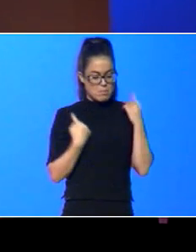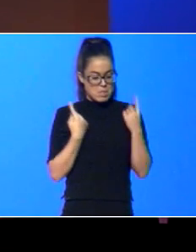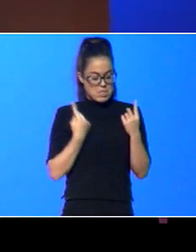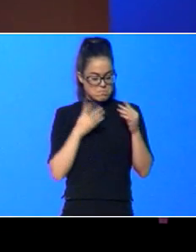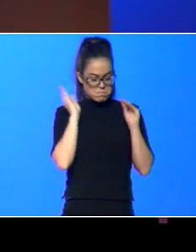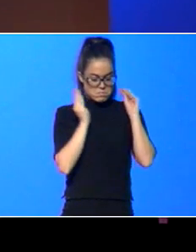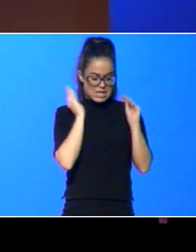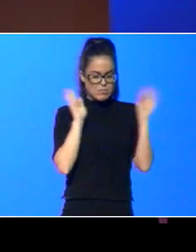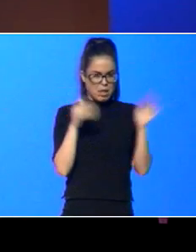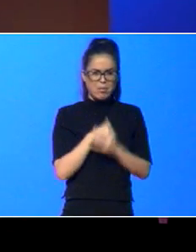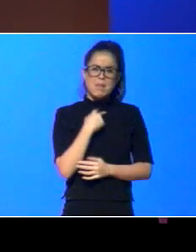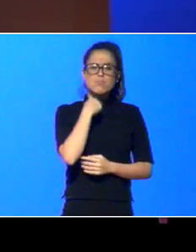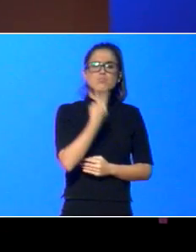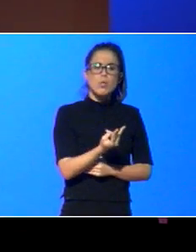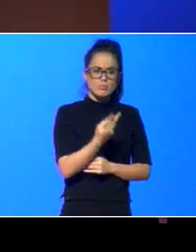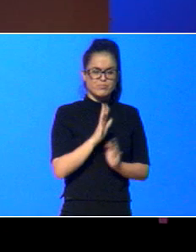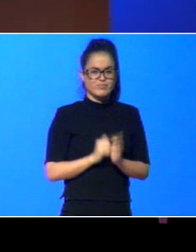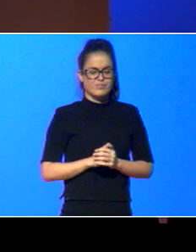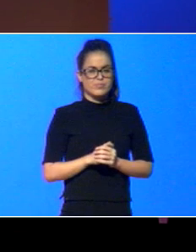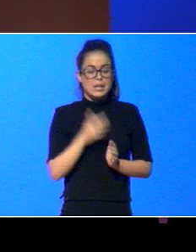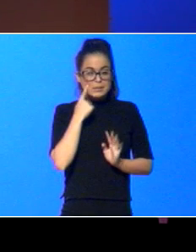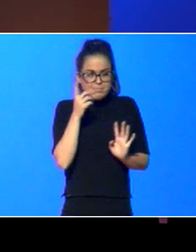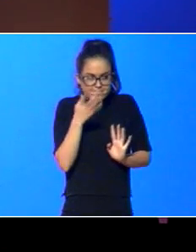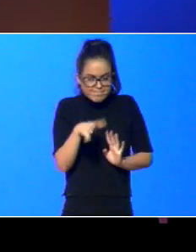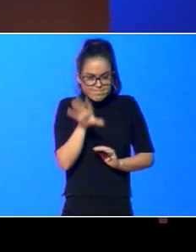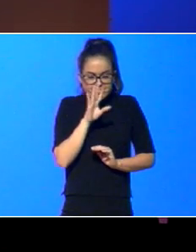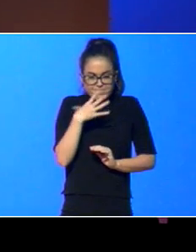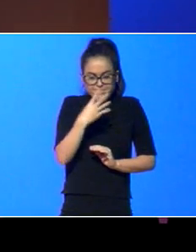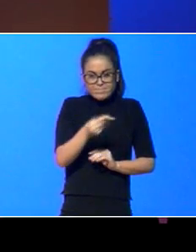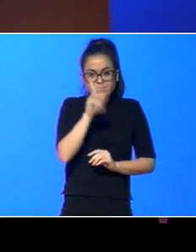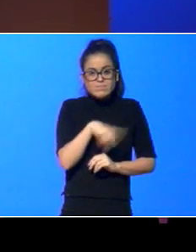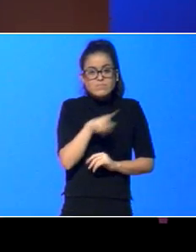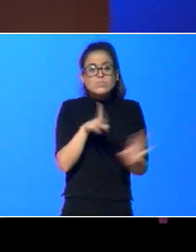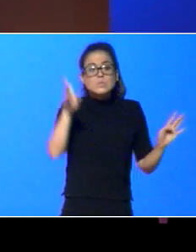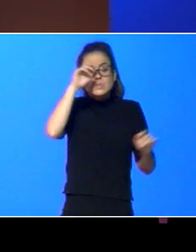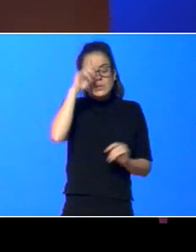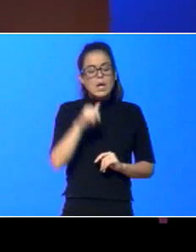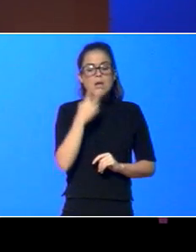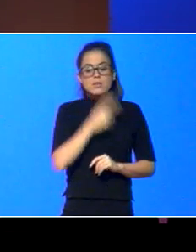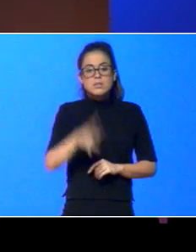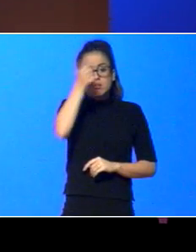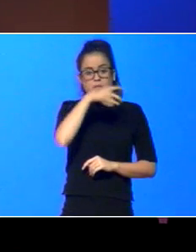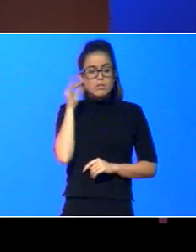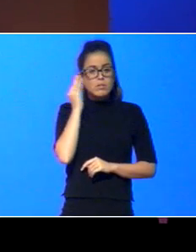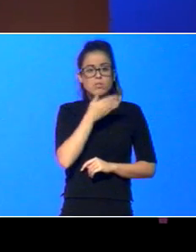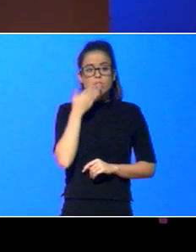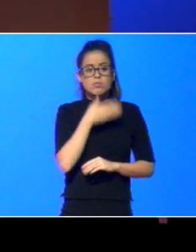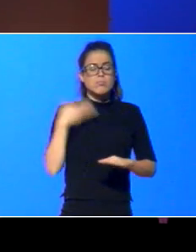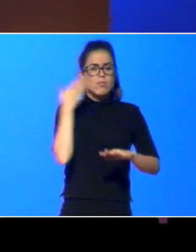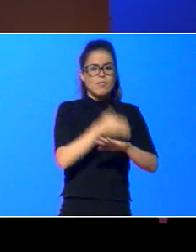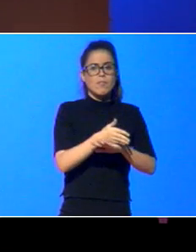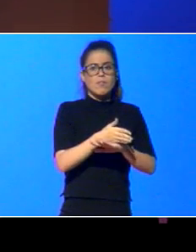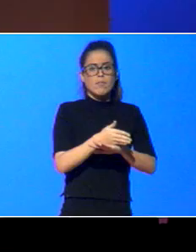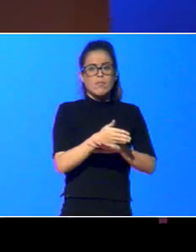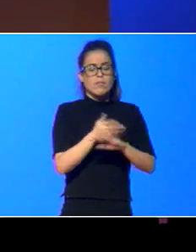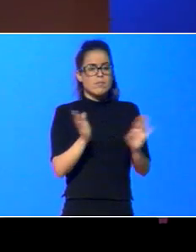poco, no sé si se me va a entender. Es verdad que muchos niños cuando van al colegio, decimos la inclusión, no empiezan el colegio. Hasta cómo